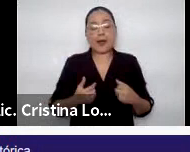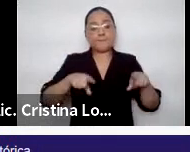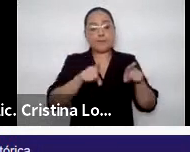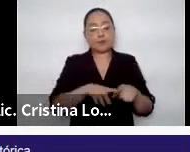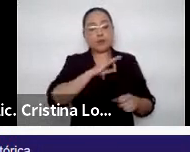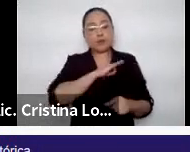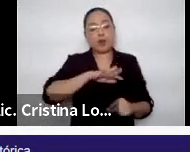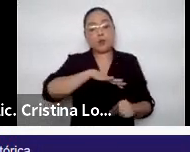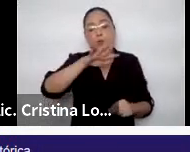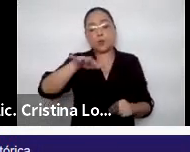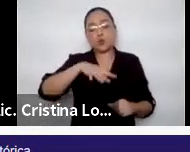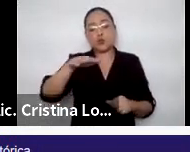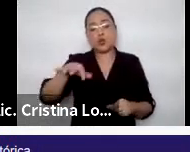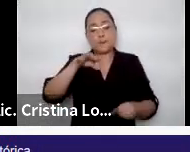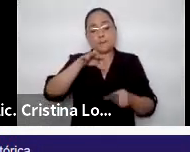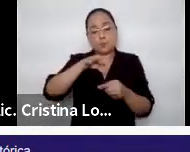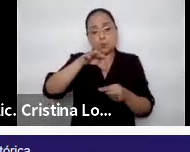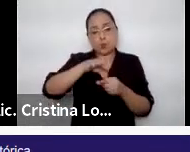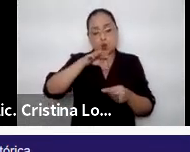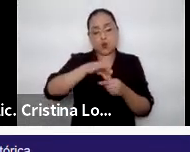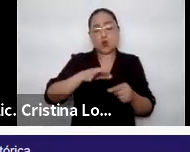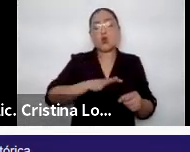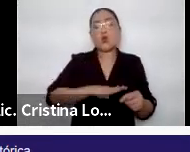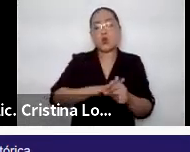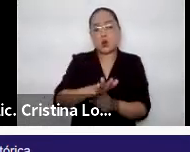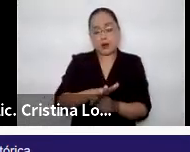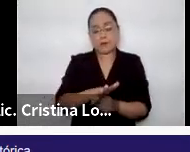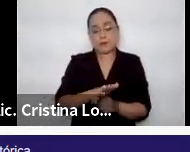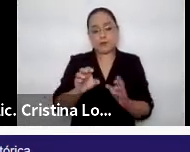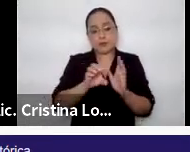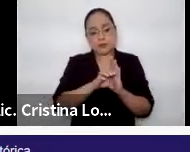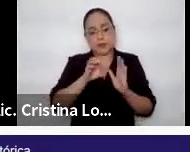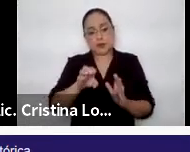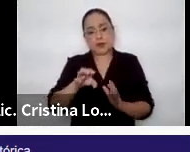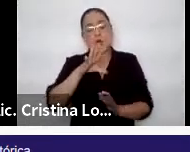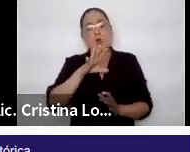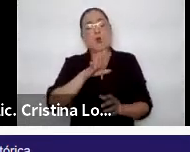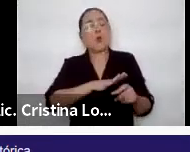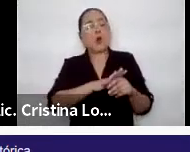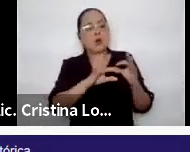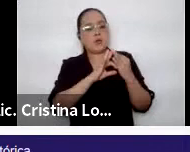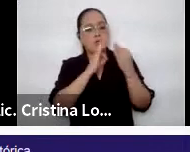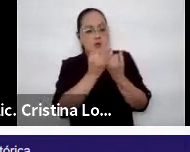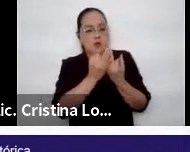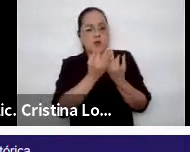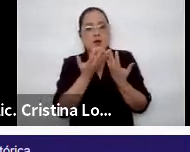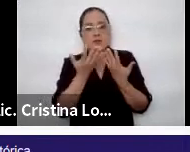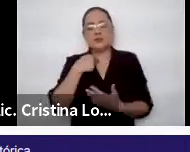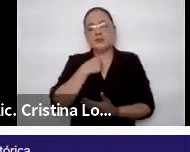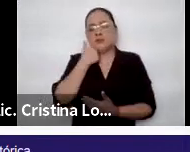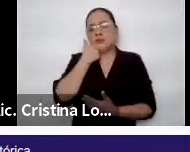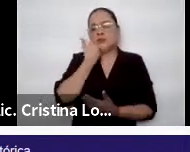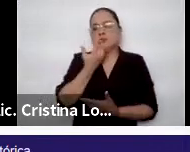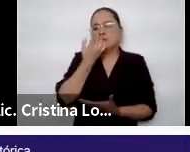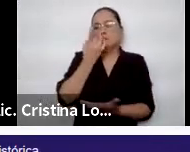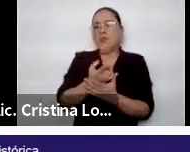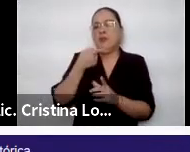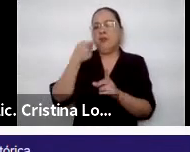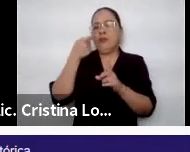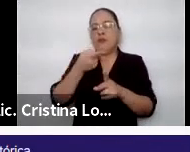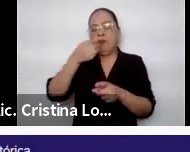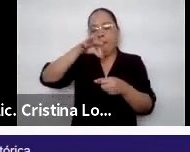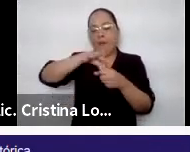votos. Podemos señalar también algún tipo de voto. Por ejemplo, si queremos específicamente un